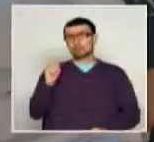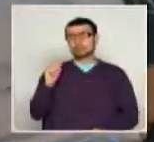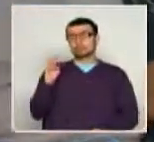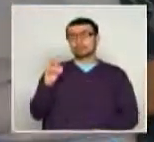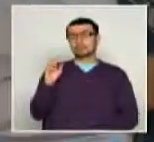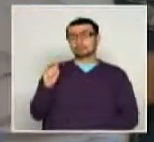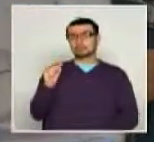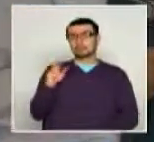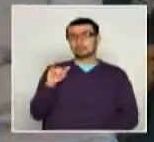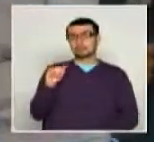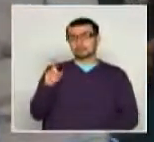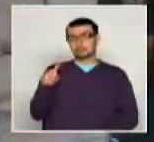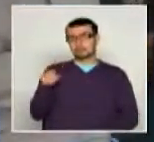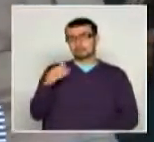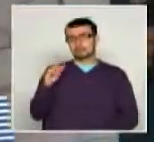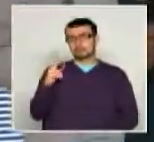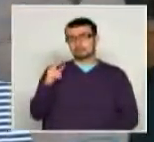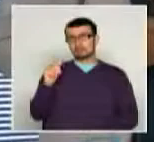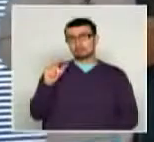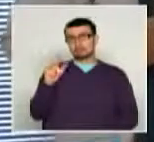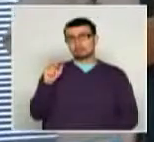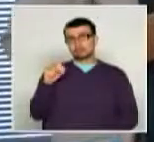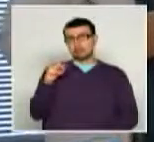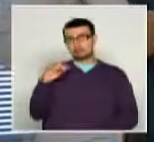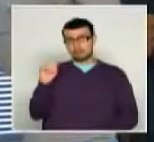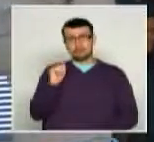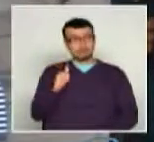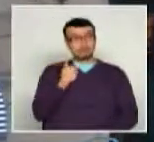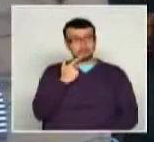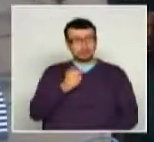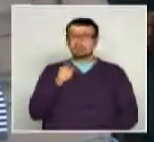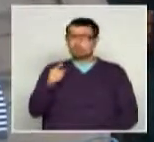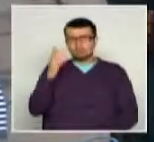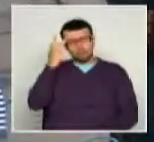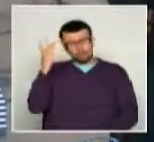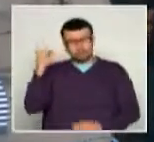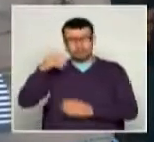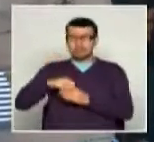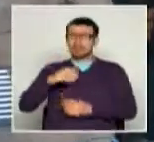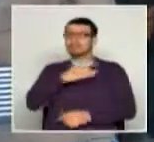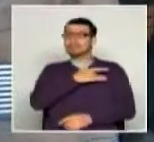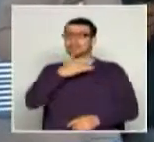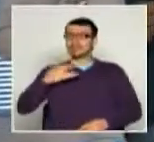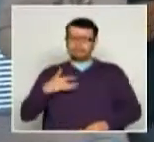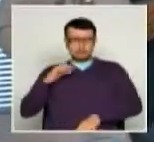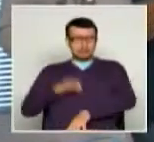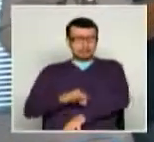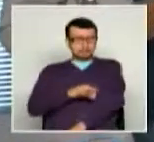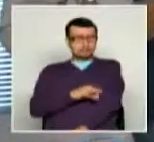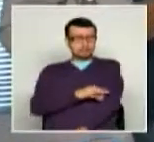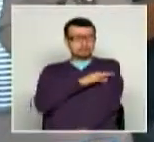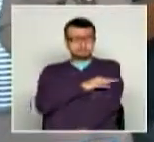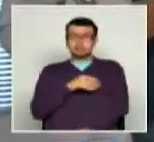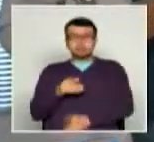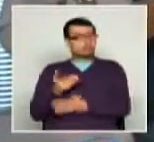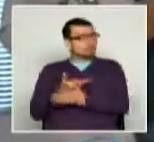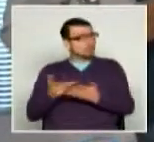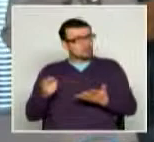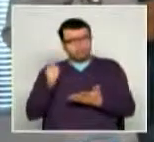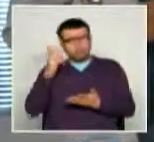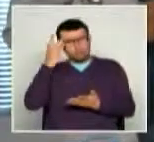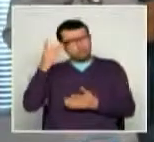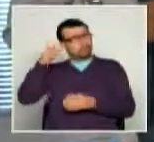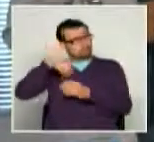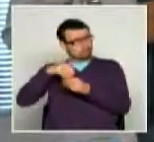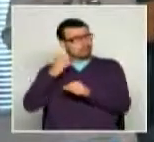yo le decía, ¿y usted por qué se dedicó a hacer terapia neural y a hacer manejos complementarios como los que acaba de resumir muy bien el